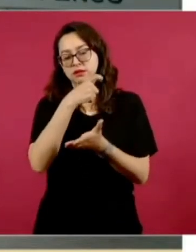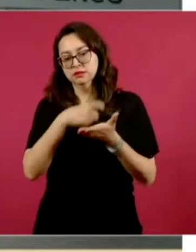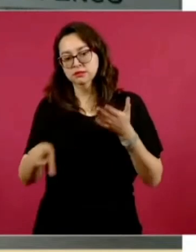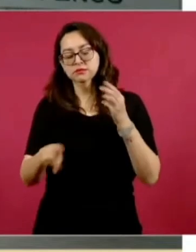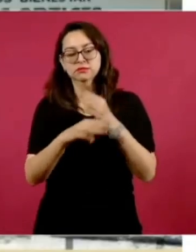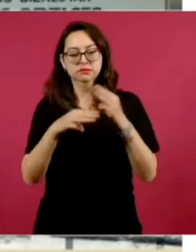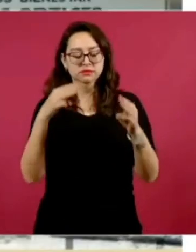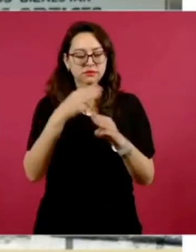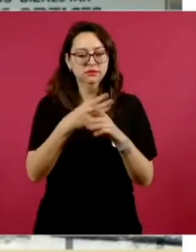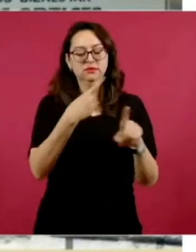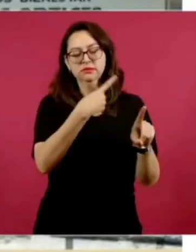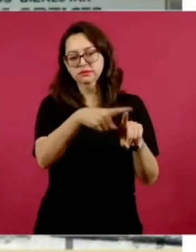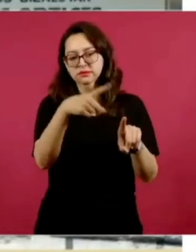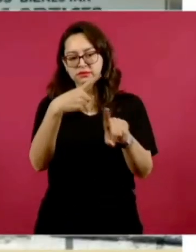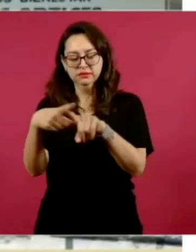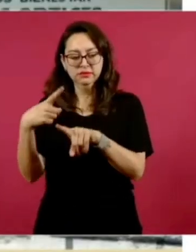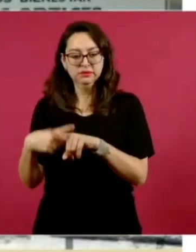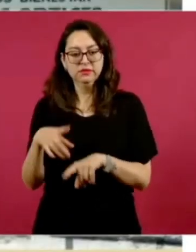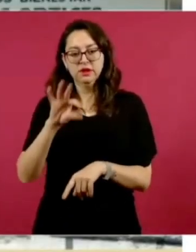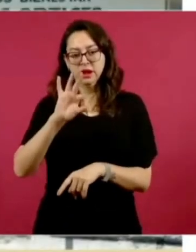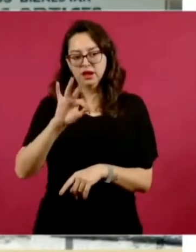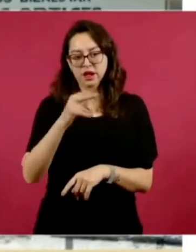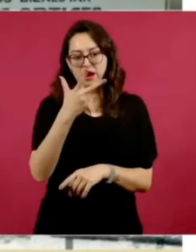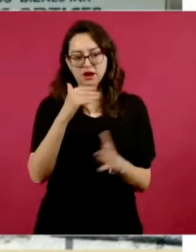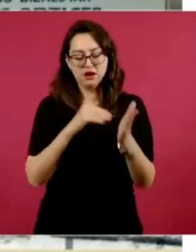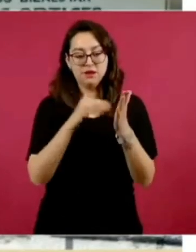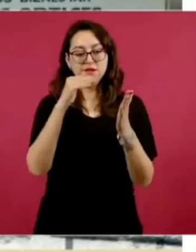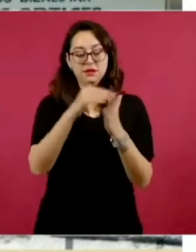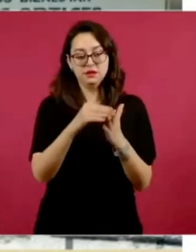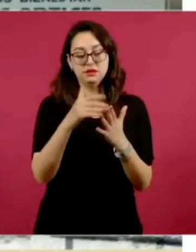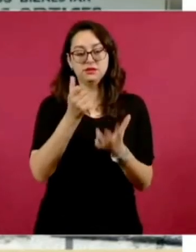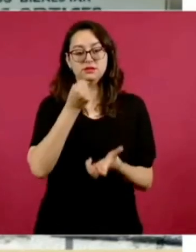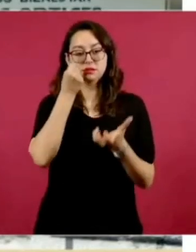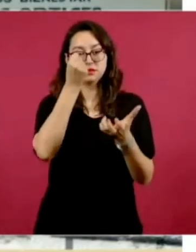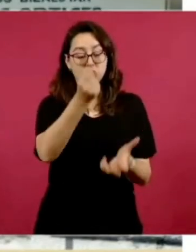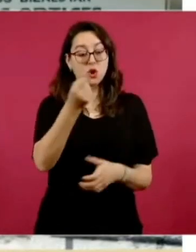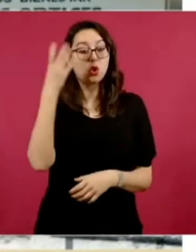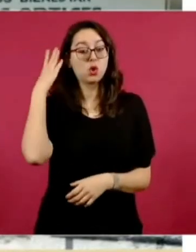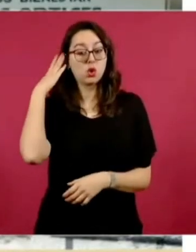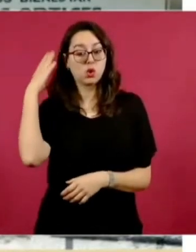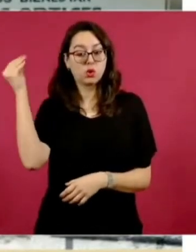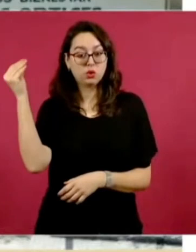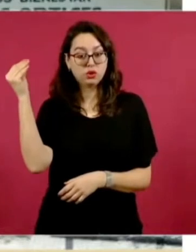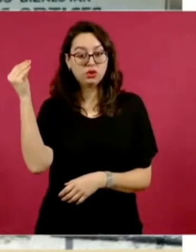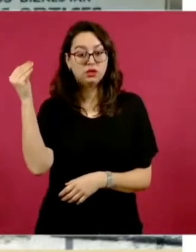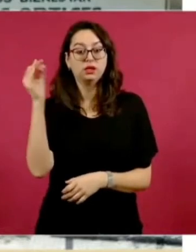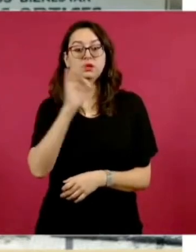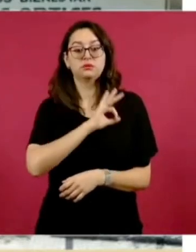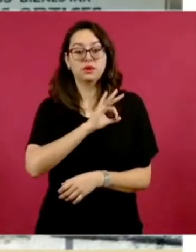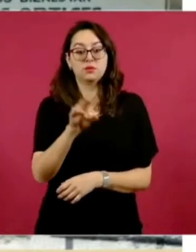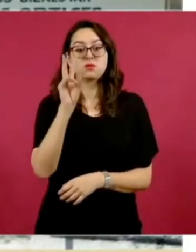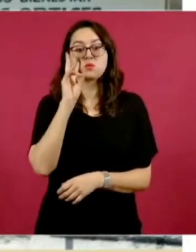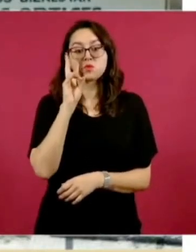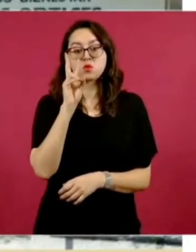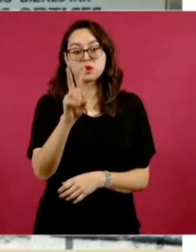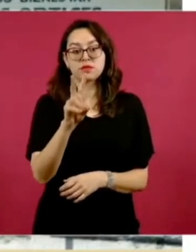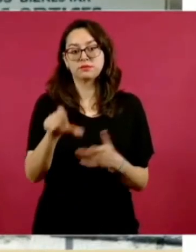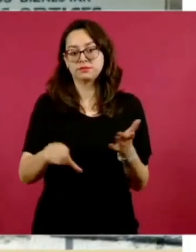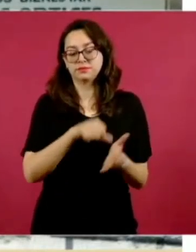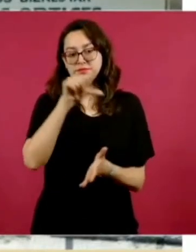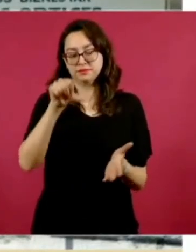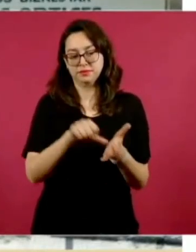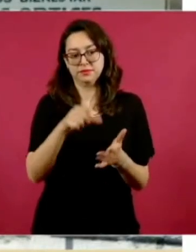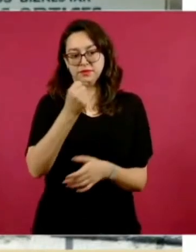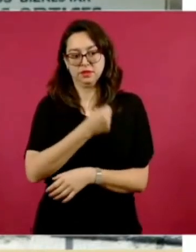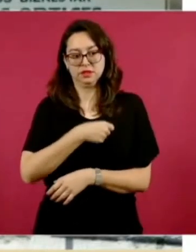de pesos. También aquí en el estado de Colima, aquí tenemos, en todas las imágenes pueden ver estos centros de salud, como